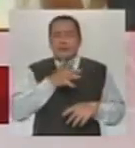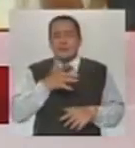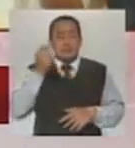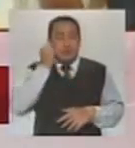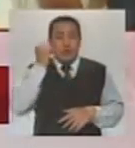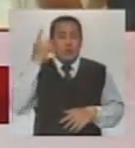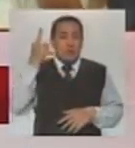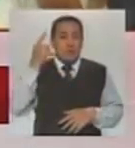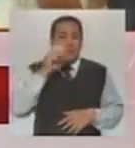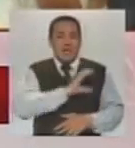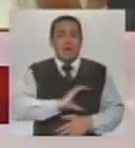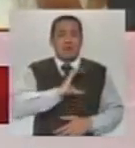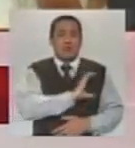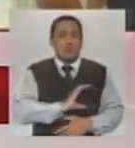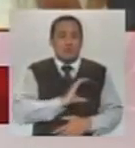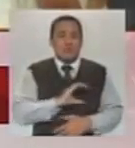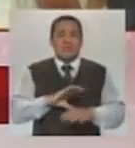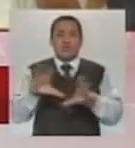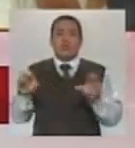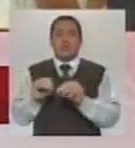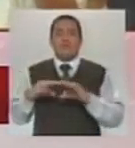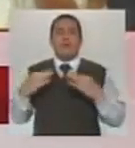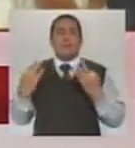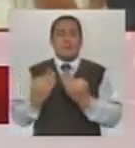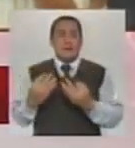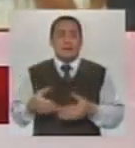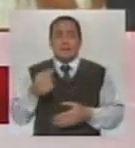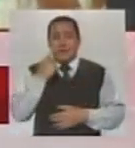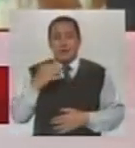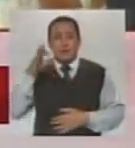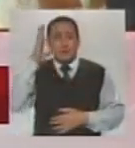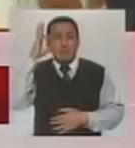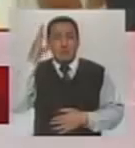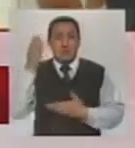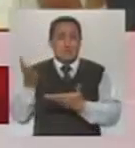la conducta de los familiares del señor Fujimori.